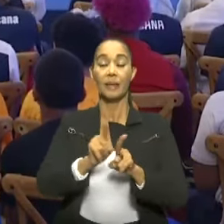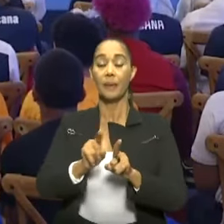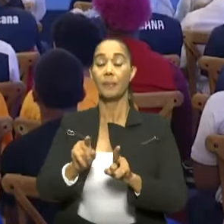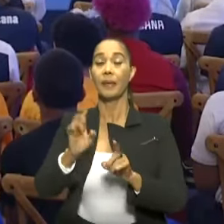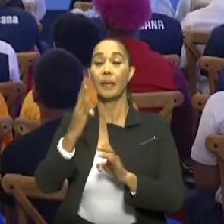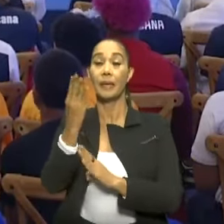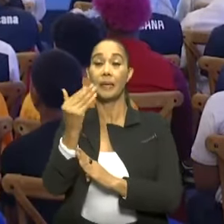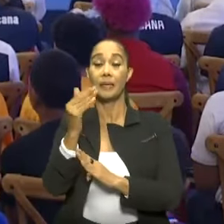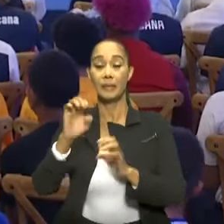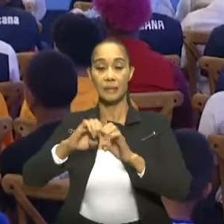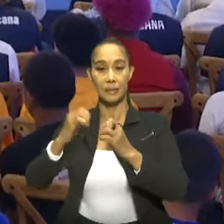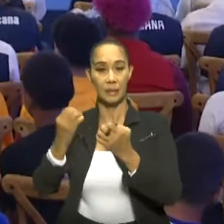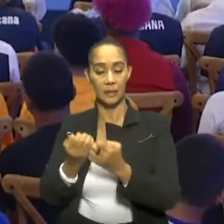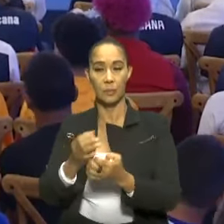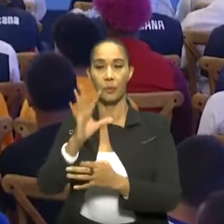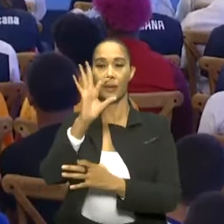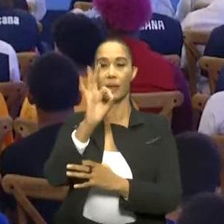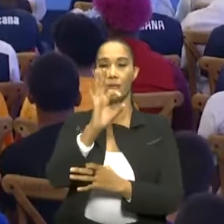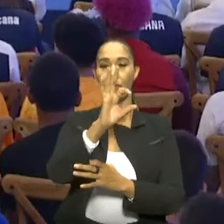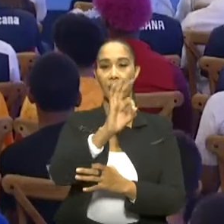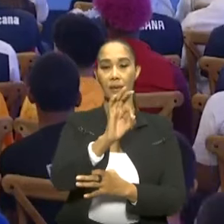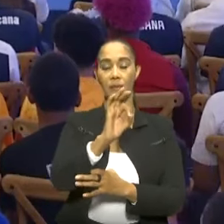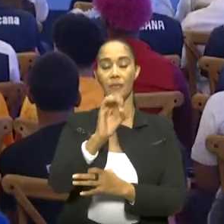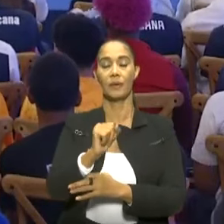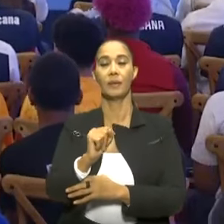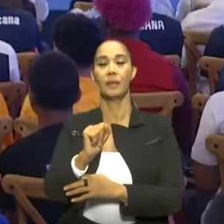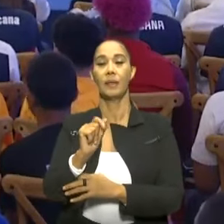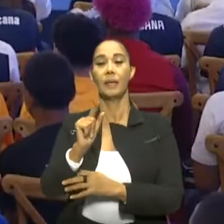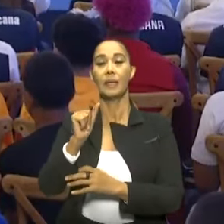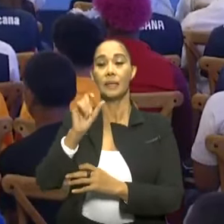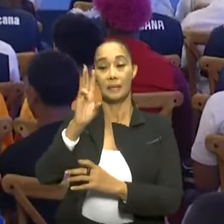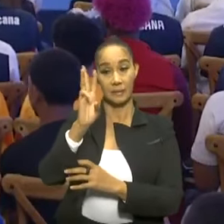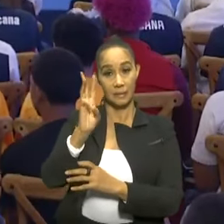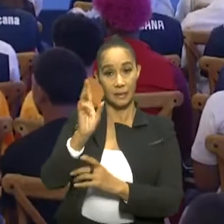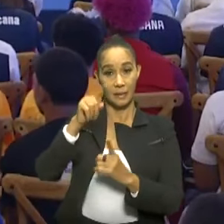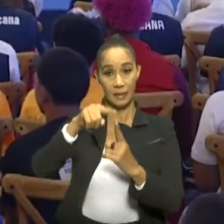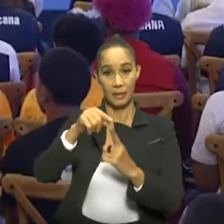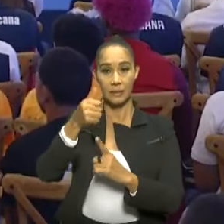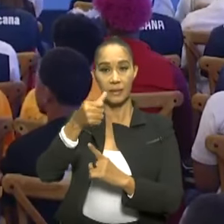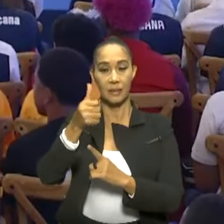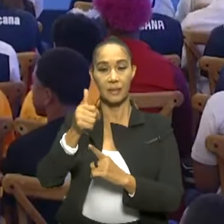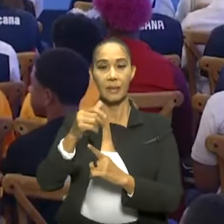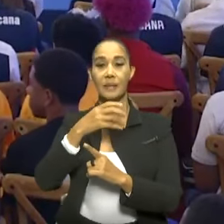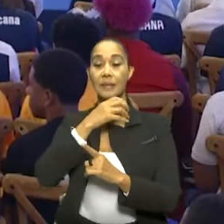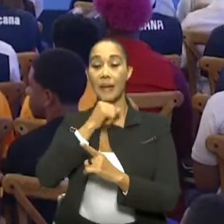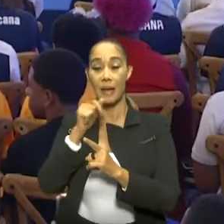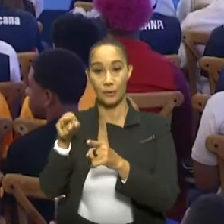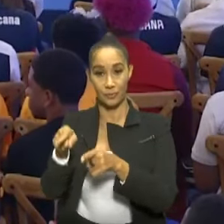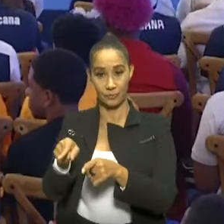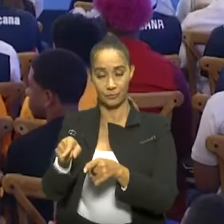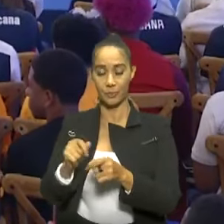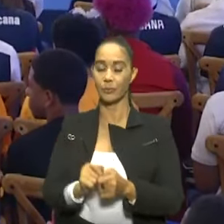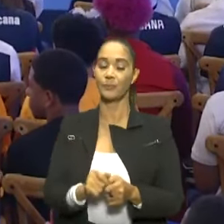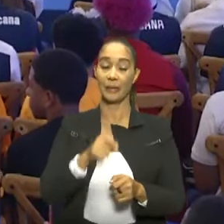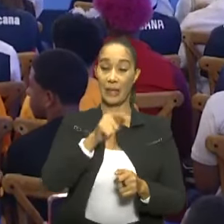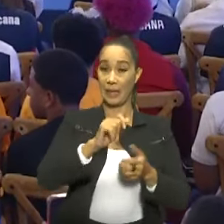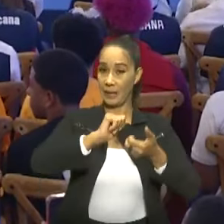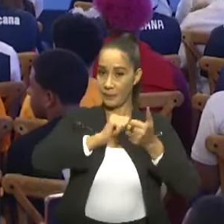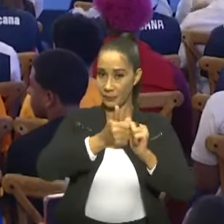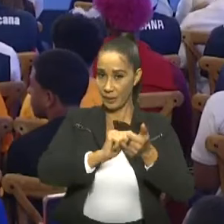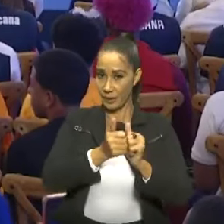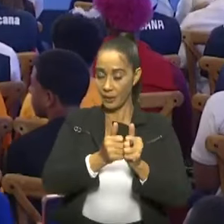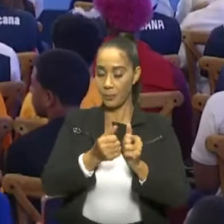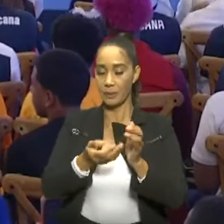FLL Explore de 6 a 10 años. Y de esta competencia, si vamos a